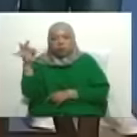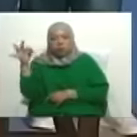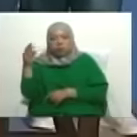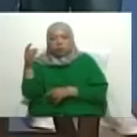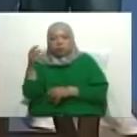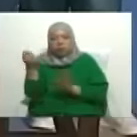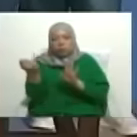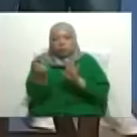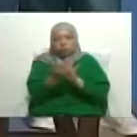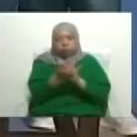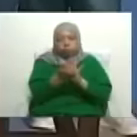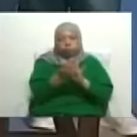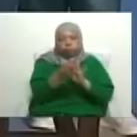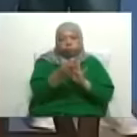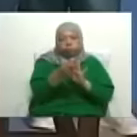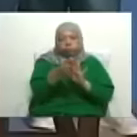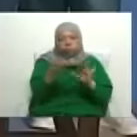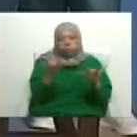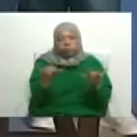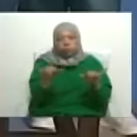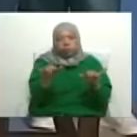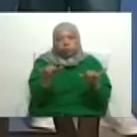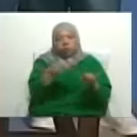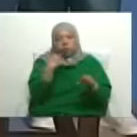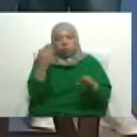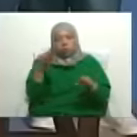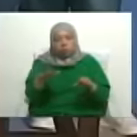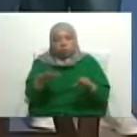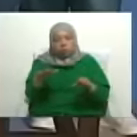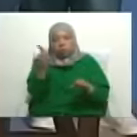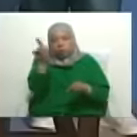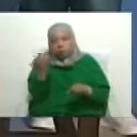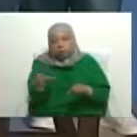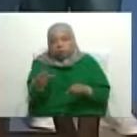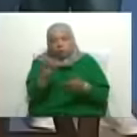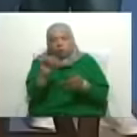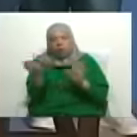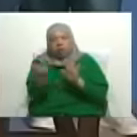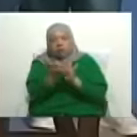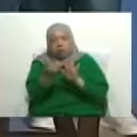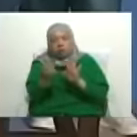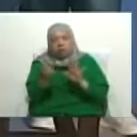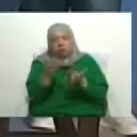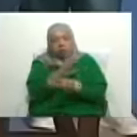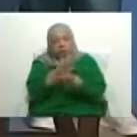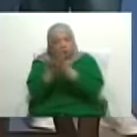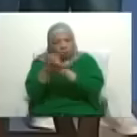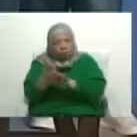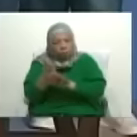asesinan a alguien, dicen, ha sido neutralizado. Asesinado, exterminado.